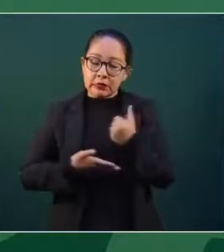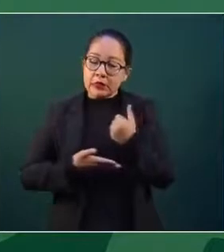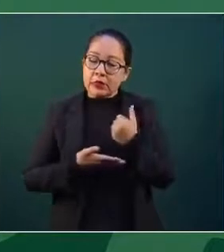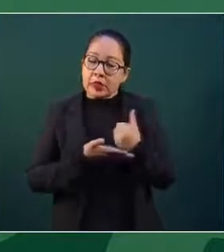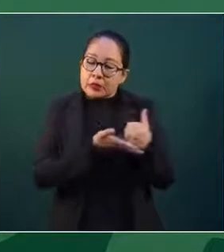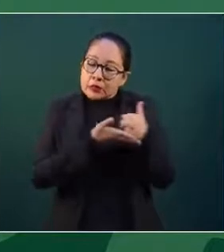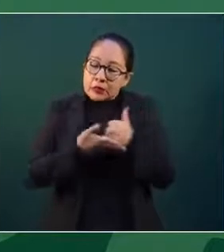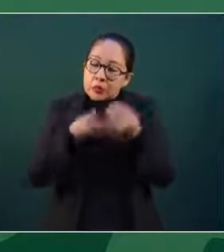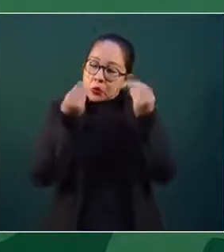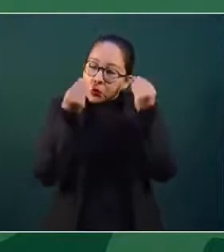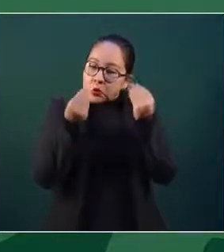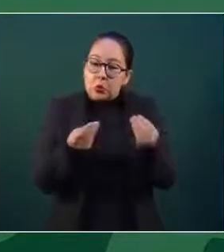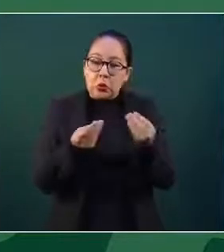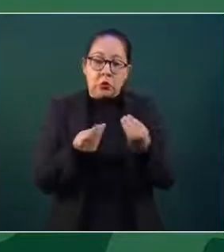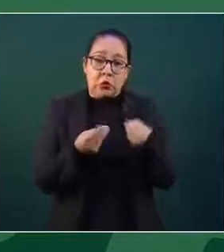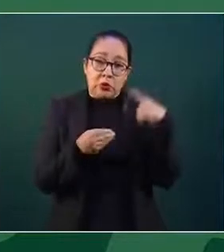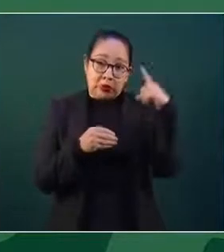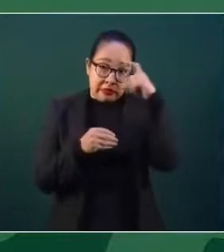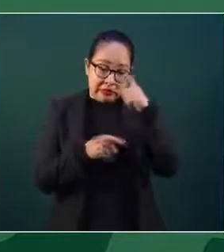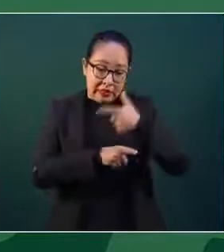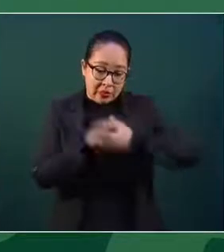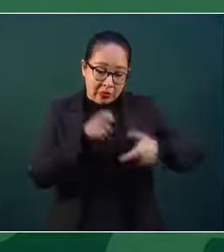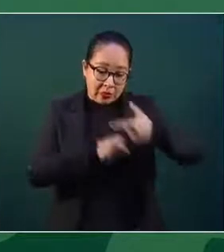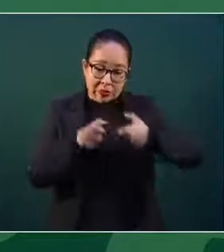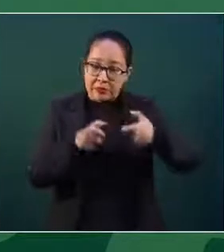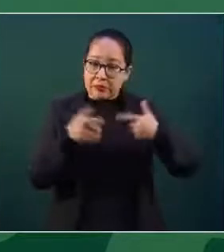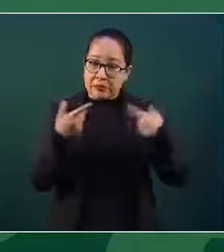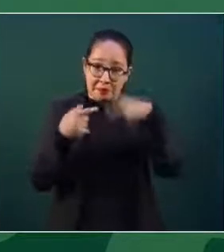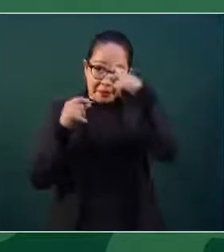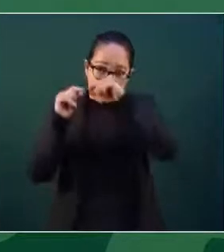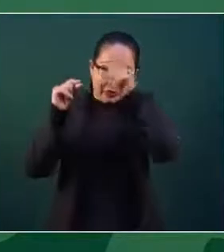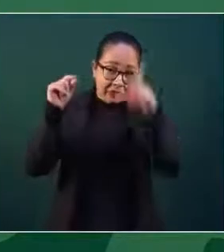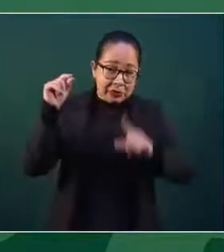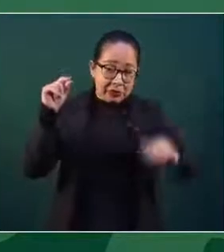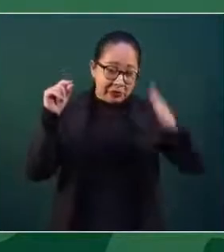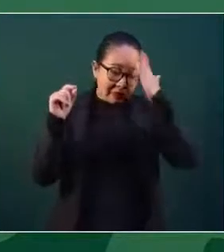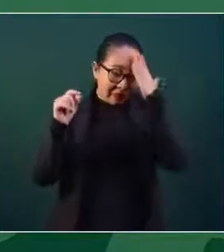porque es la principal fuente de ingresos que tiene nuestro país.